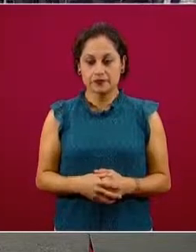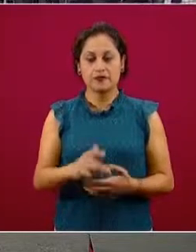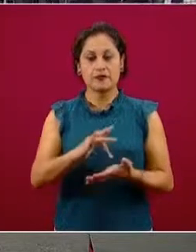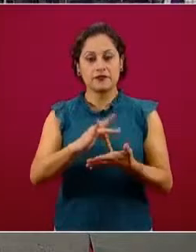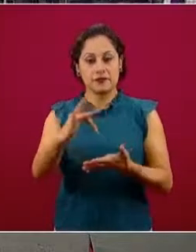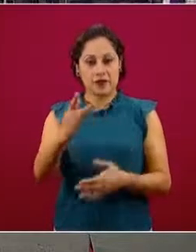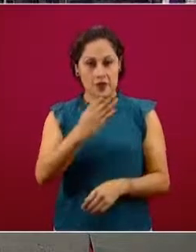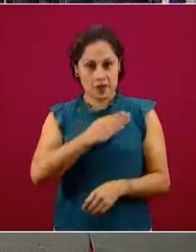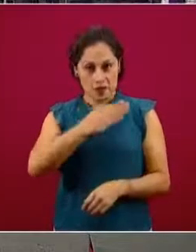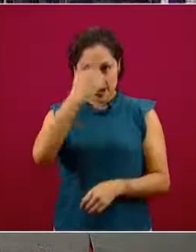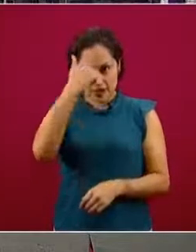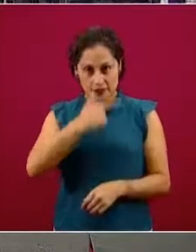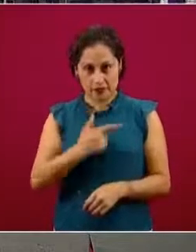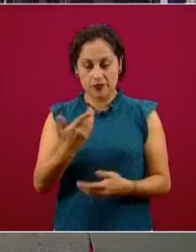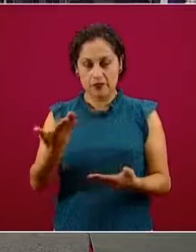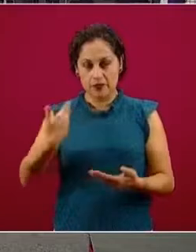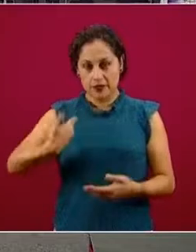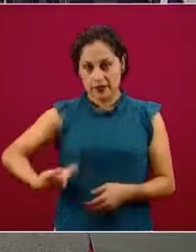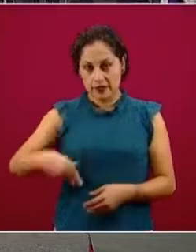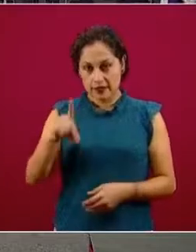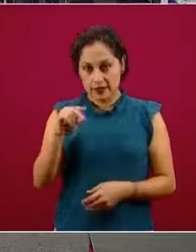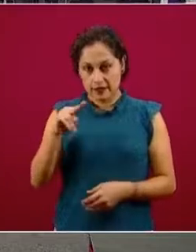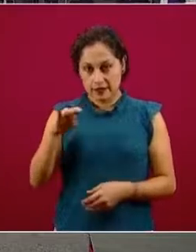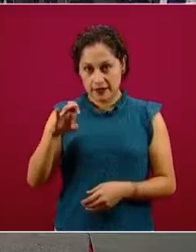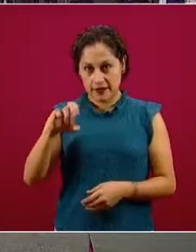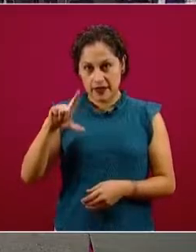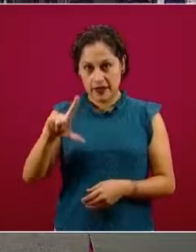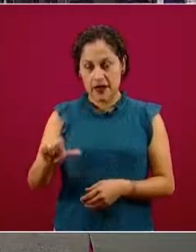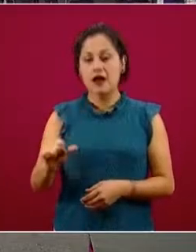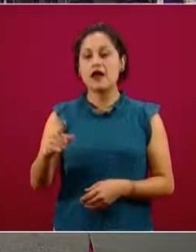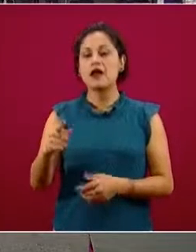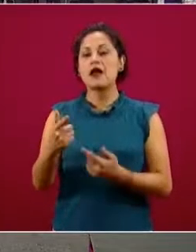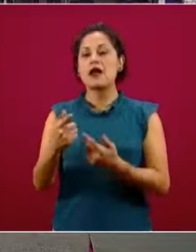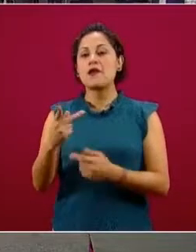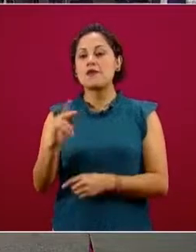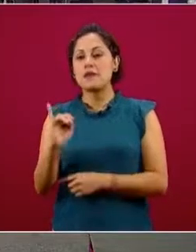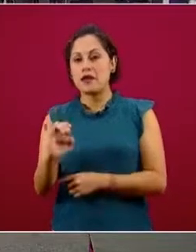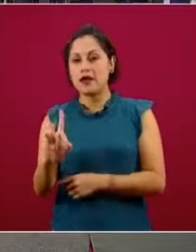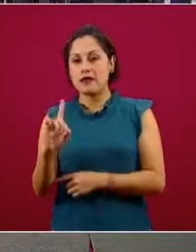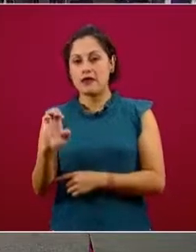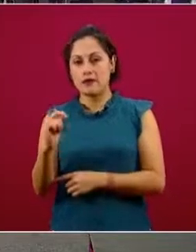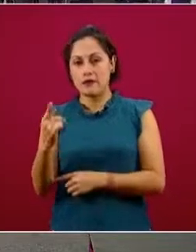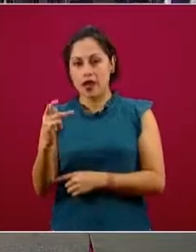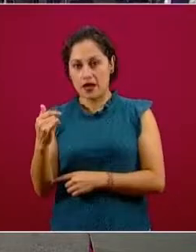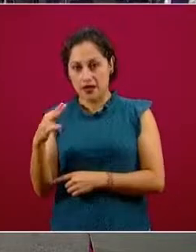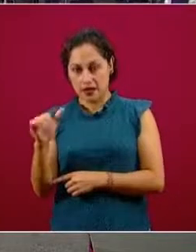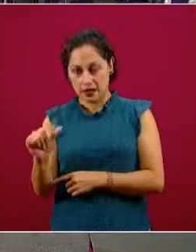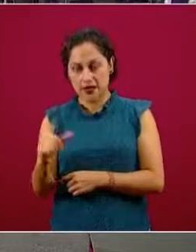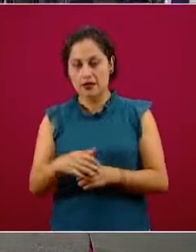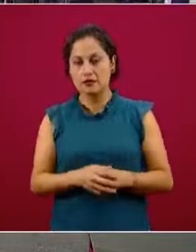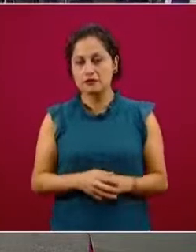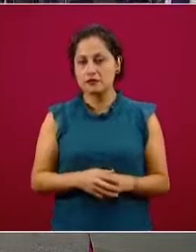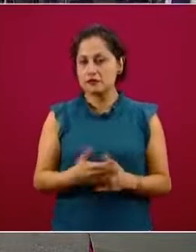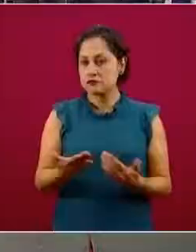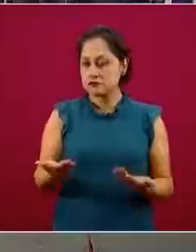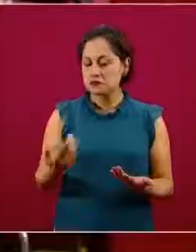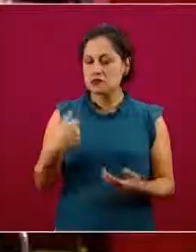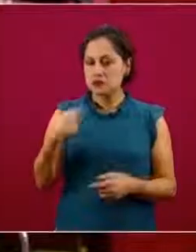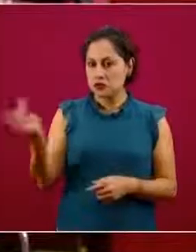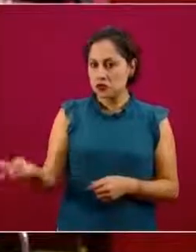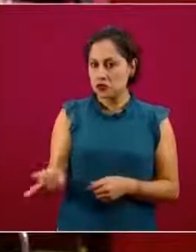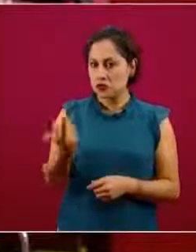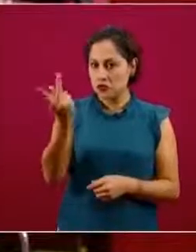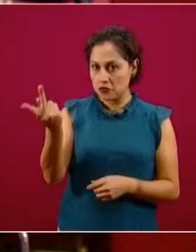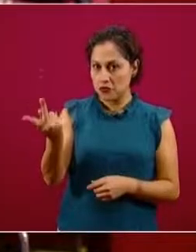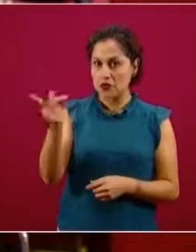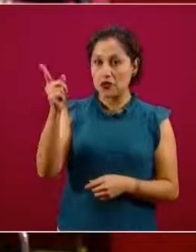Buenas noches. Daniela Pastrana, de Pie de Página. Le quería preguntar, ¿ha habido en el